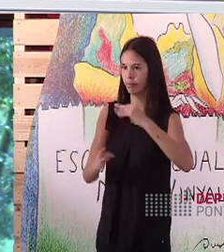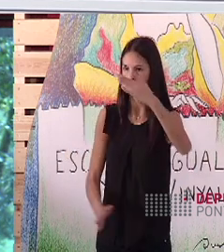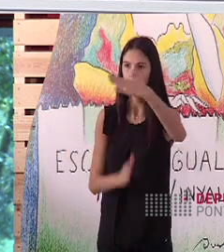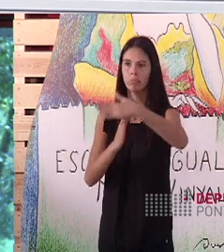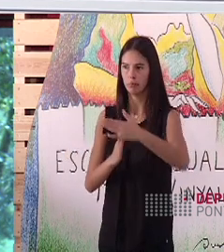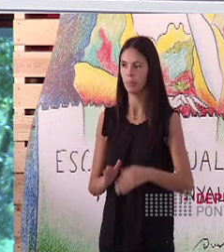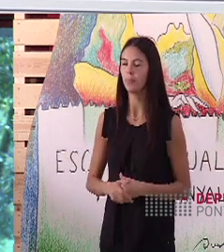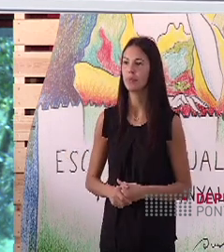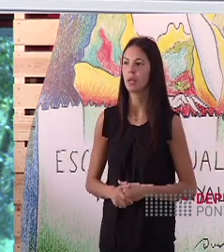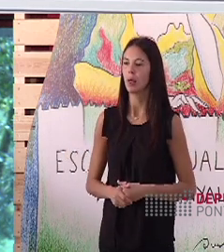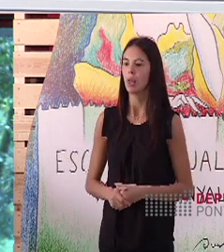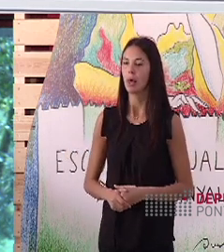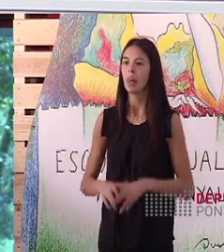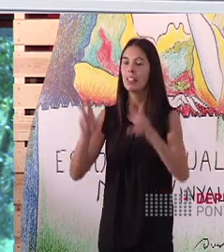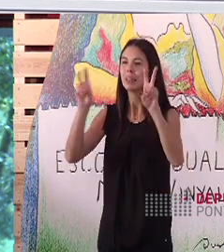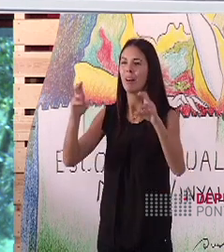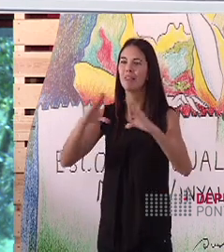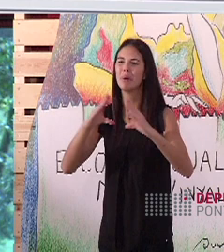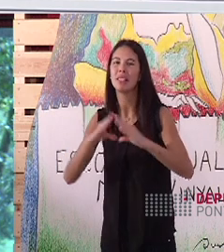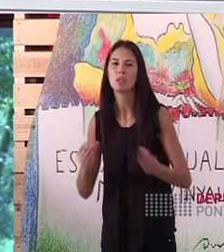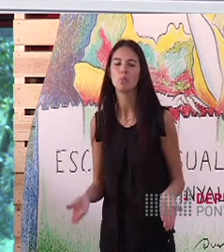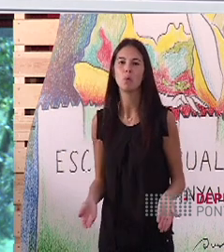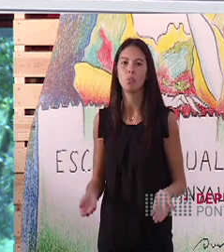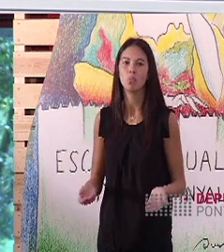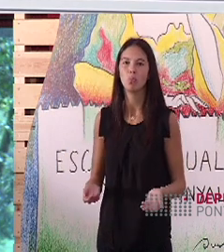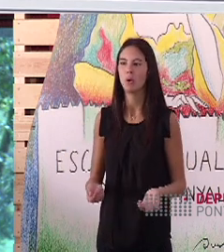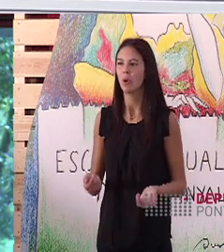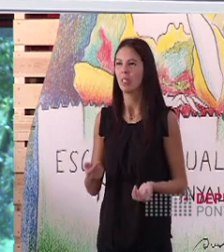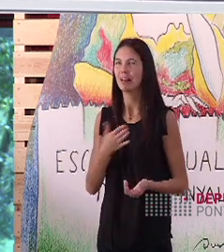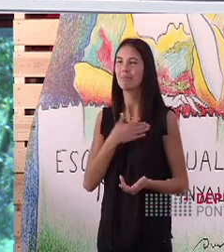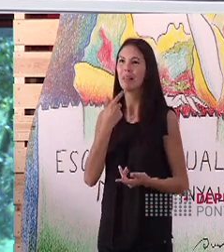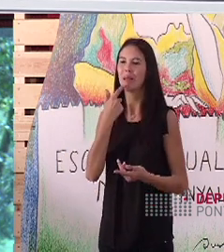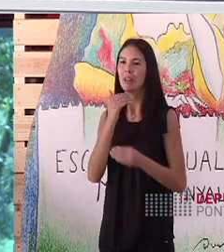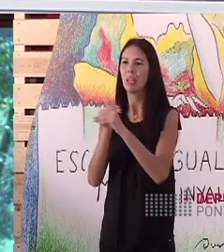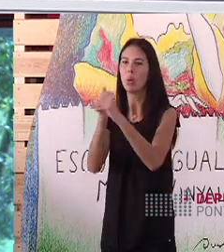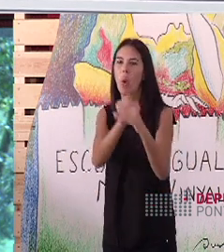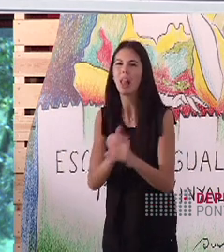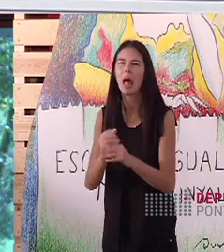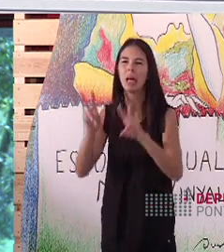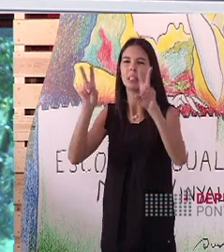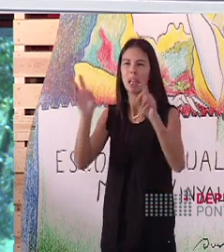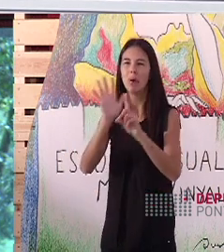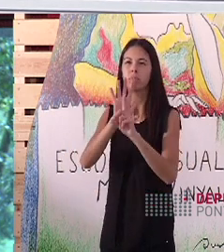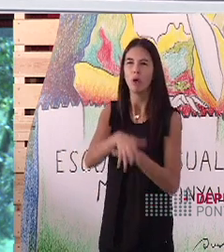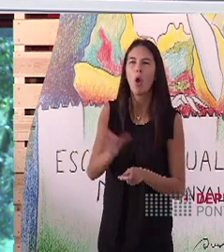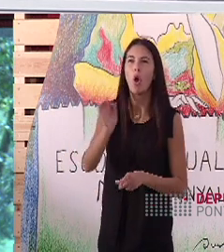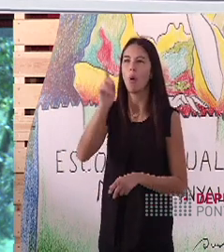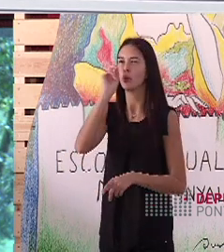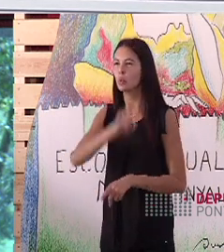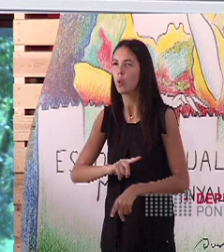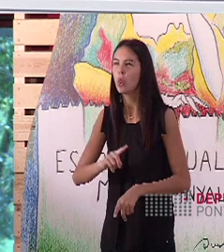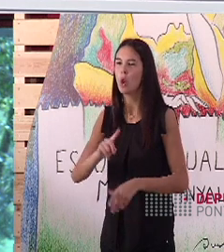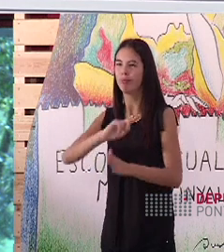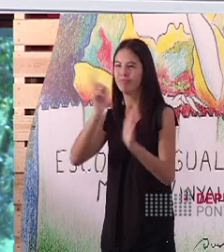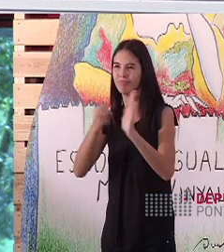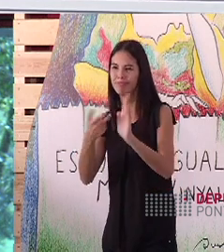Como no feminismo nin siquiera hai unha unanimidade sobre o abolicionismo e a legalización da prostitución, eu